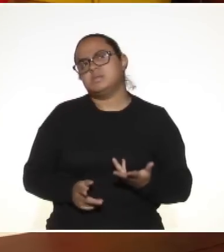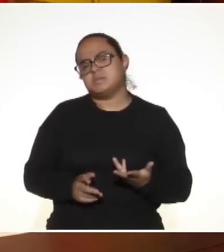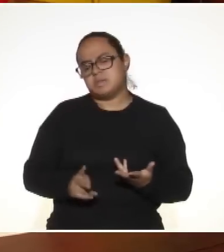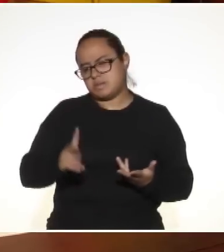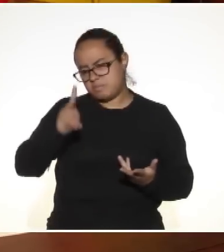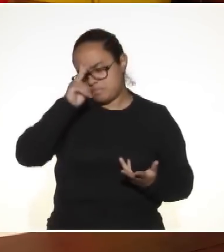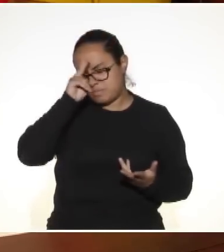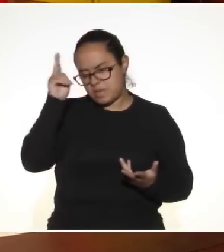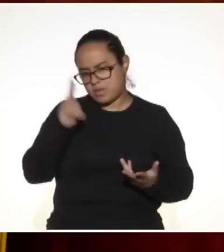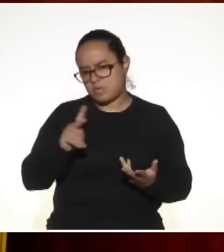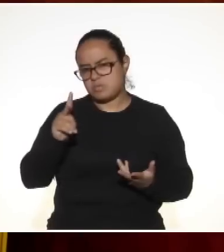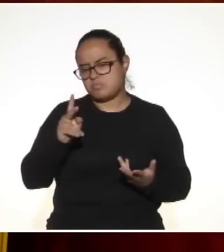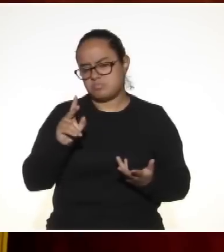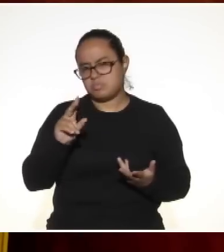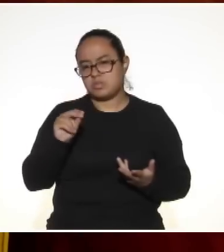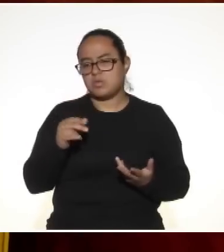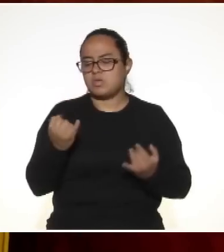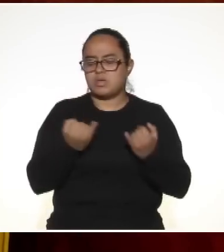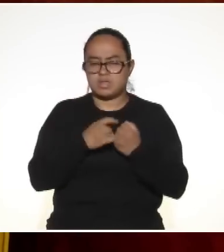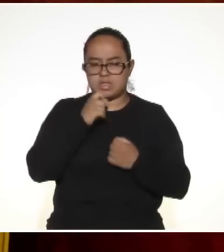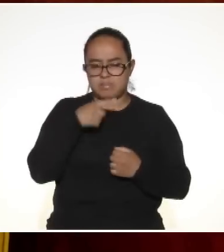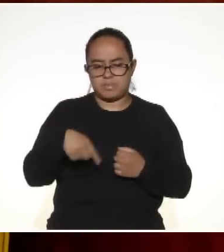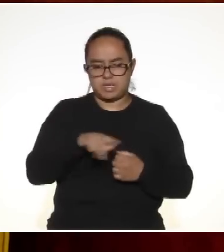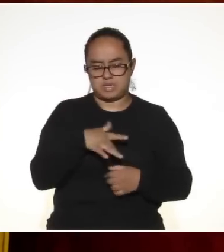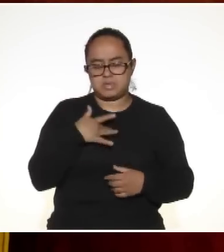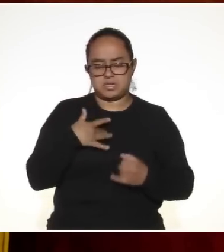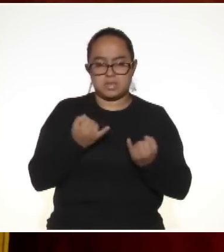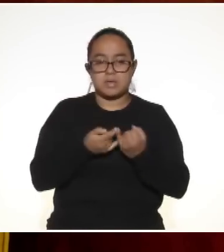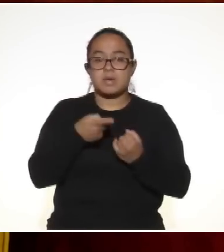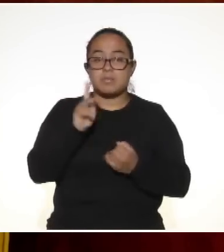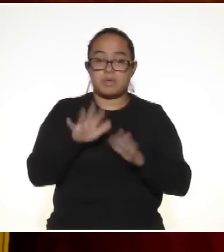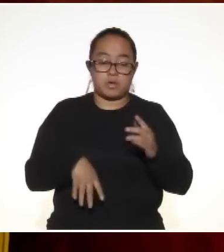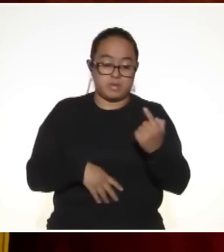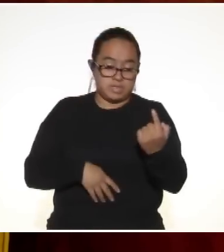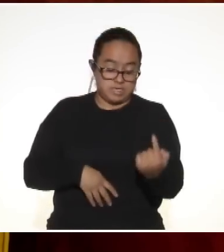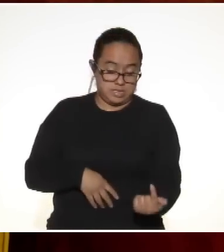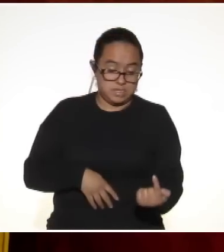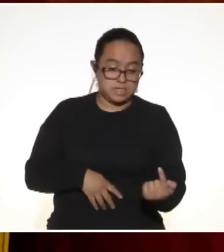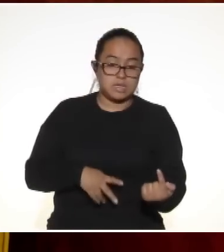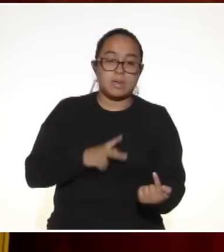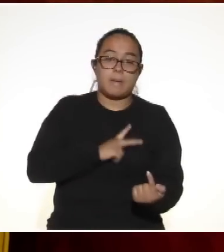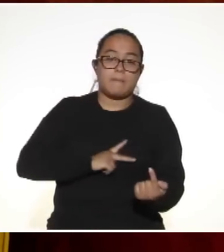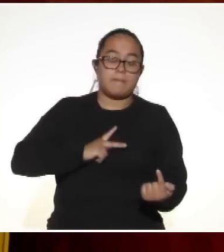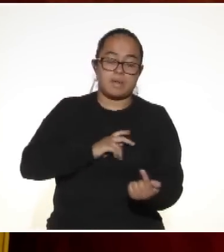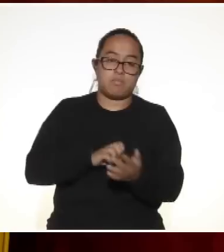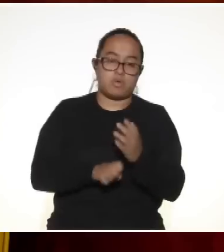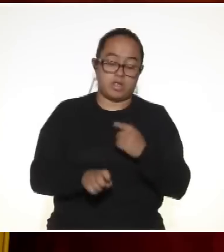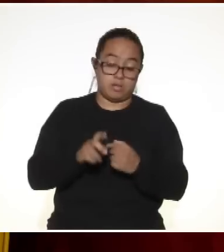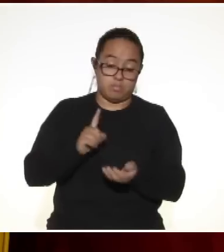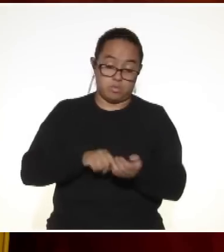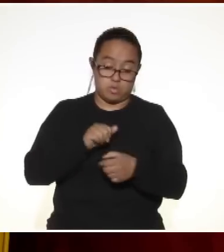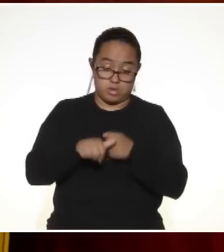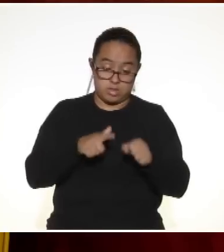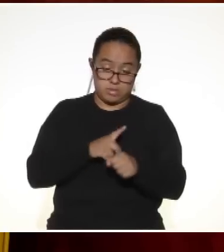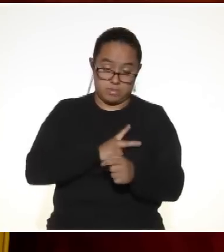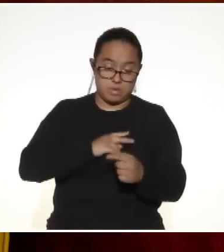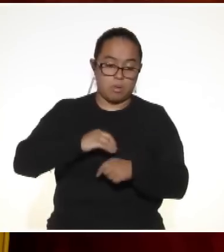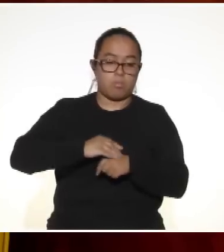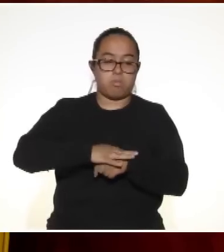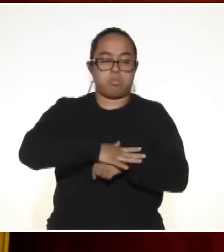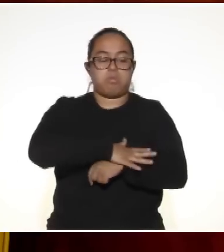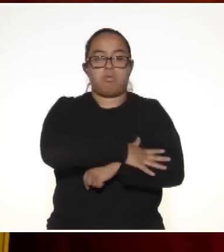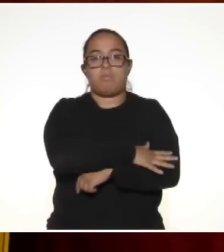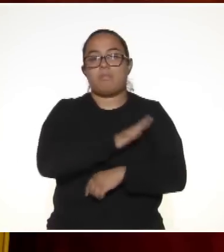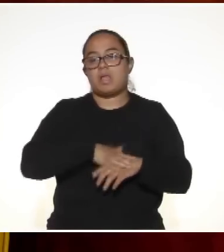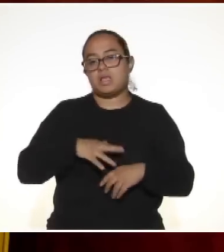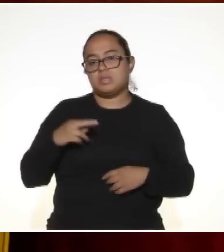en general, tienen la misma respuesta, pero sí como son más pequeños, la distribución del veneno en caso de los animales venenosos es mucho más rápida y